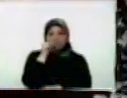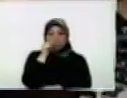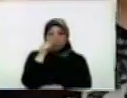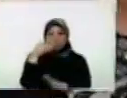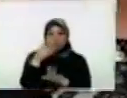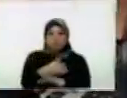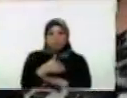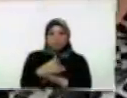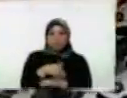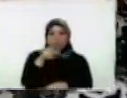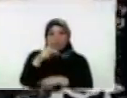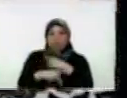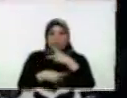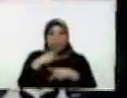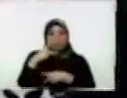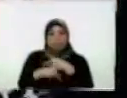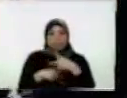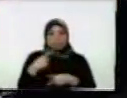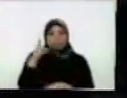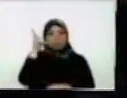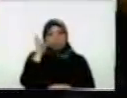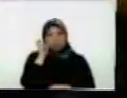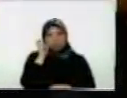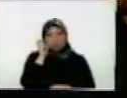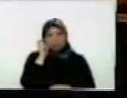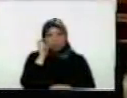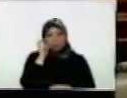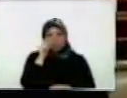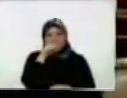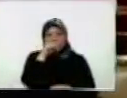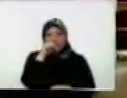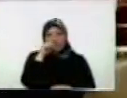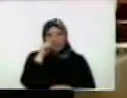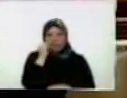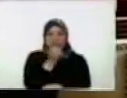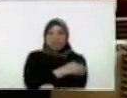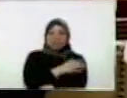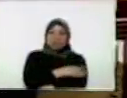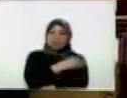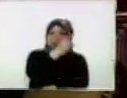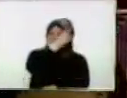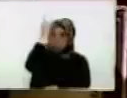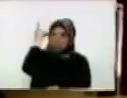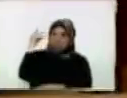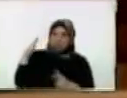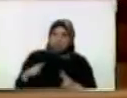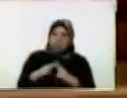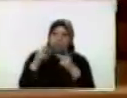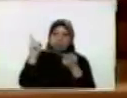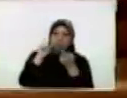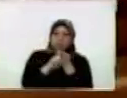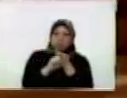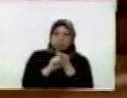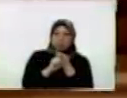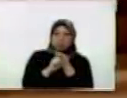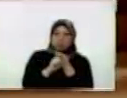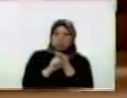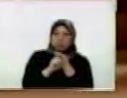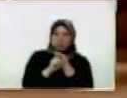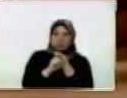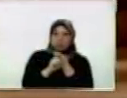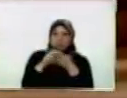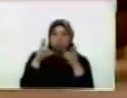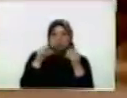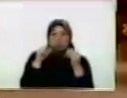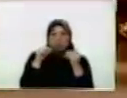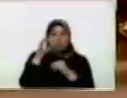Pasajes como de pronto a veces uno escucha a Diosdado Cabello encontrarse a su esposa esa noche y conversar